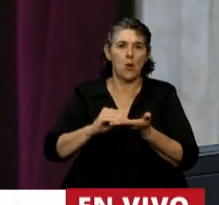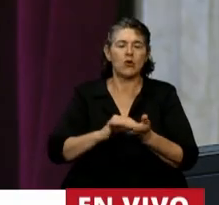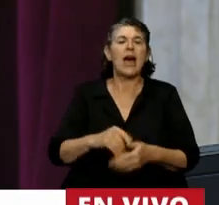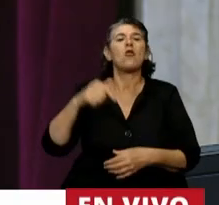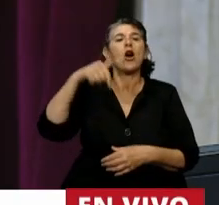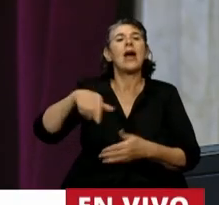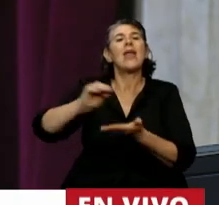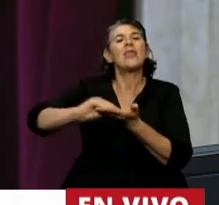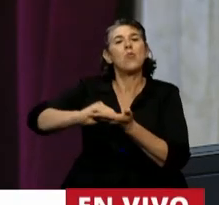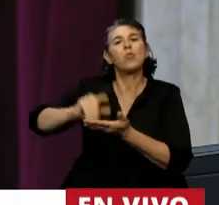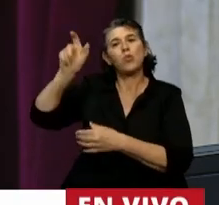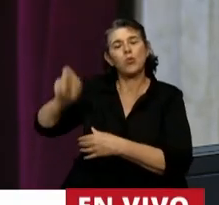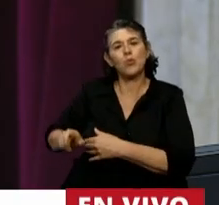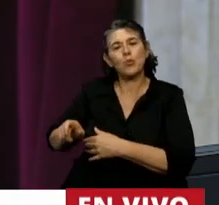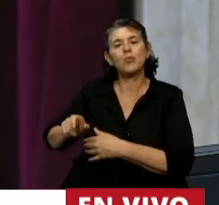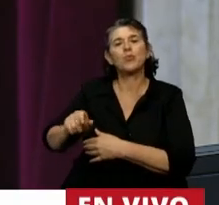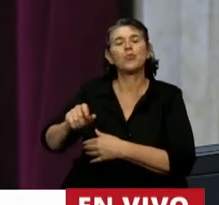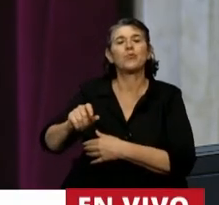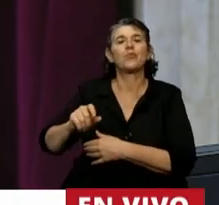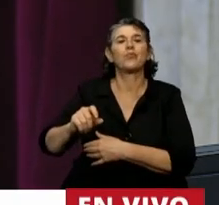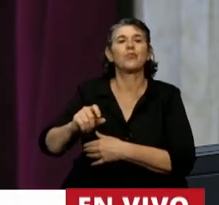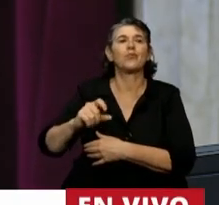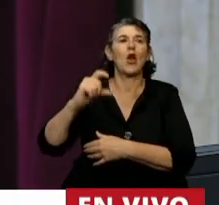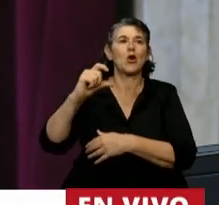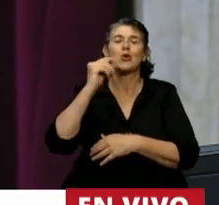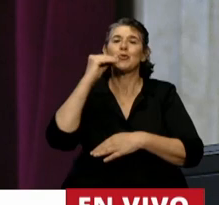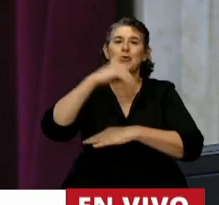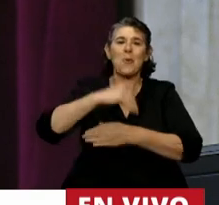Tiene la palabra el diputado chubutense Gustavo Mena.